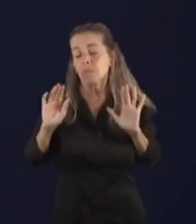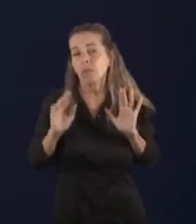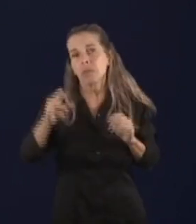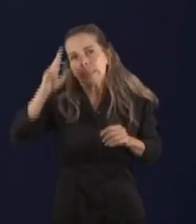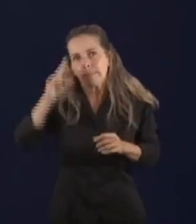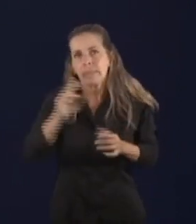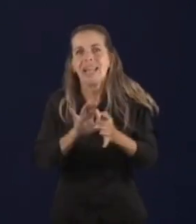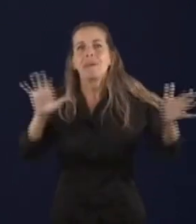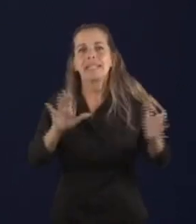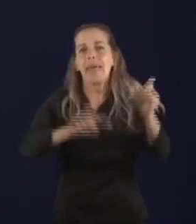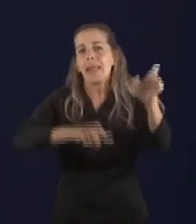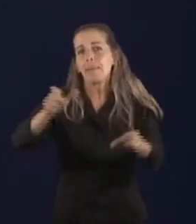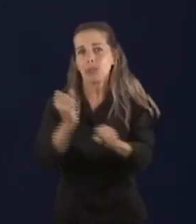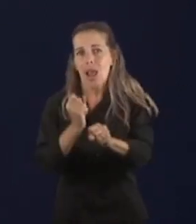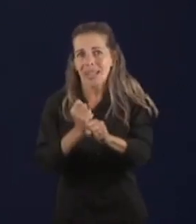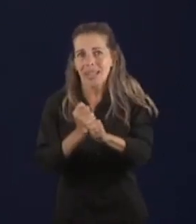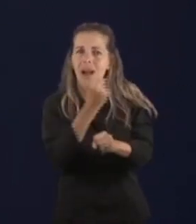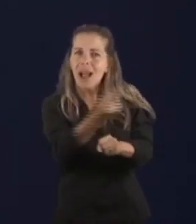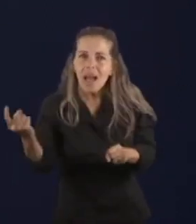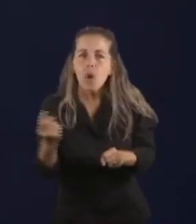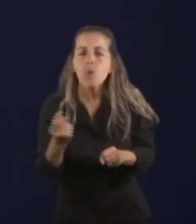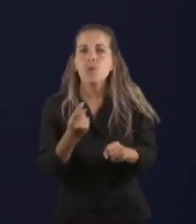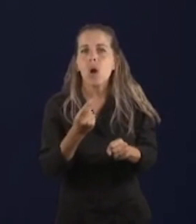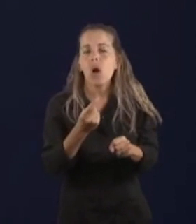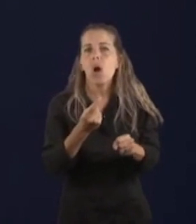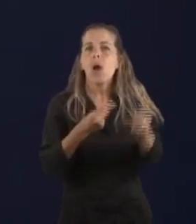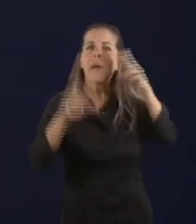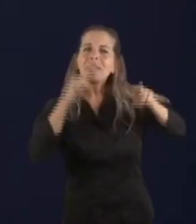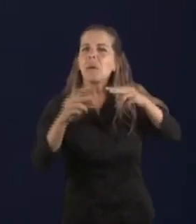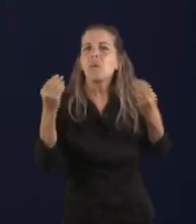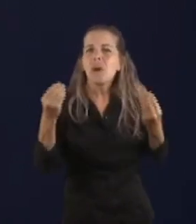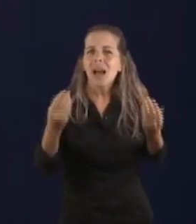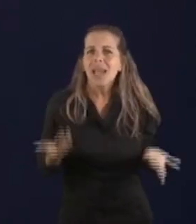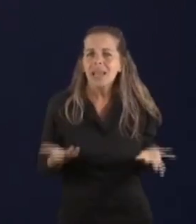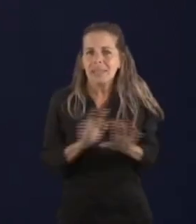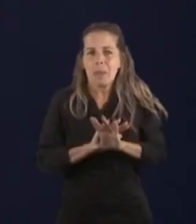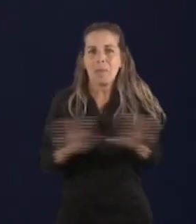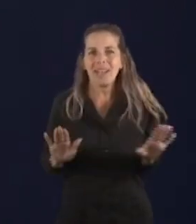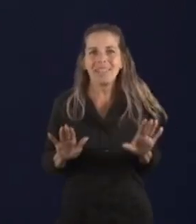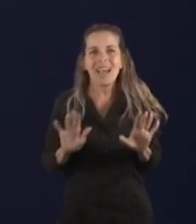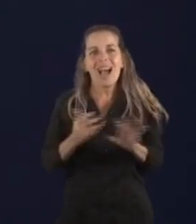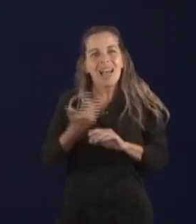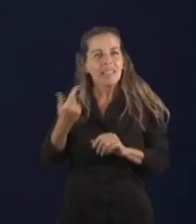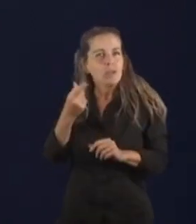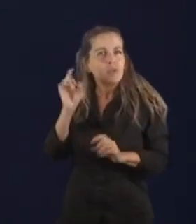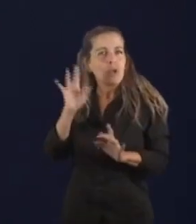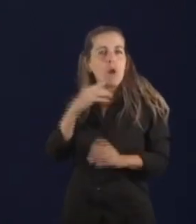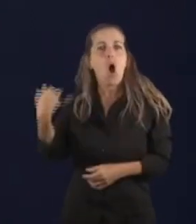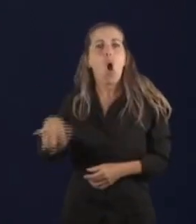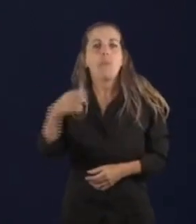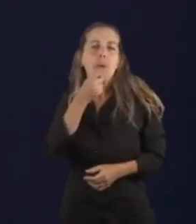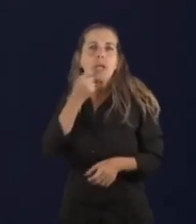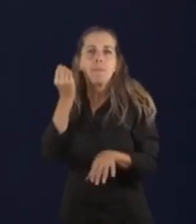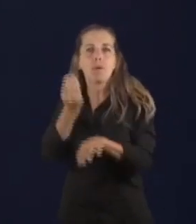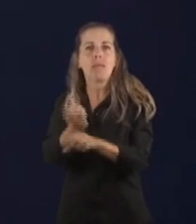empleados es entre otras cosas que terminar con esta obligatoriedad de darte de alta en un empleo